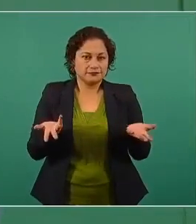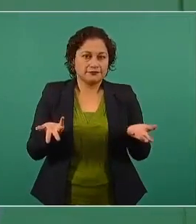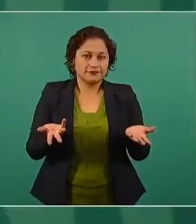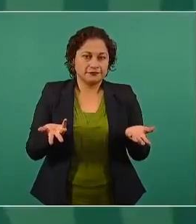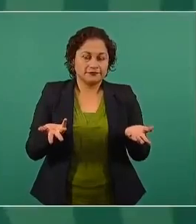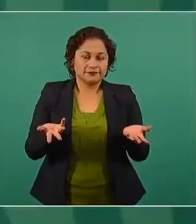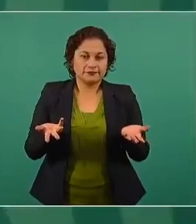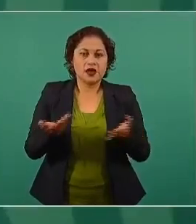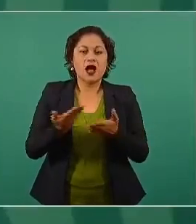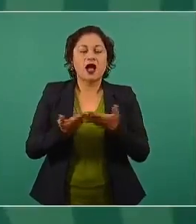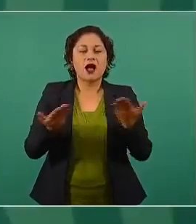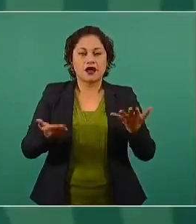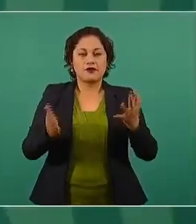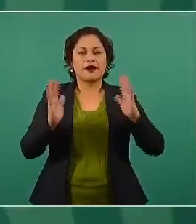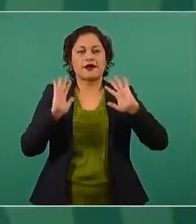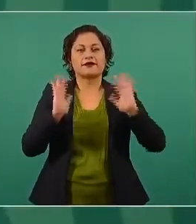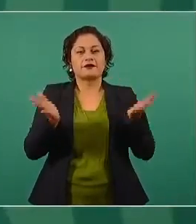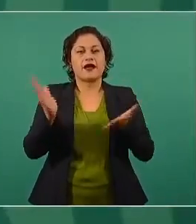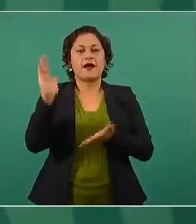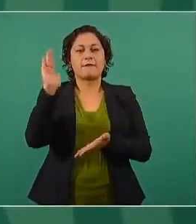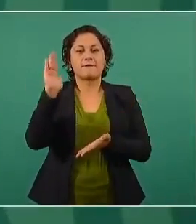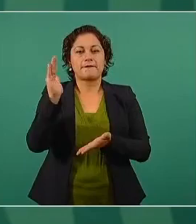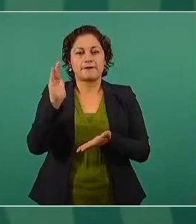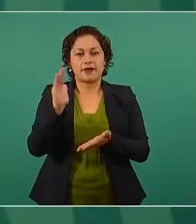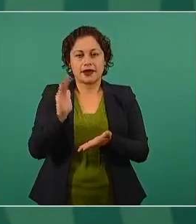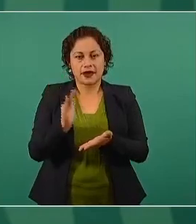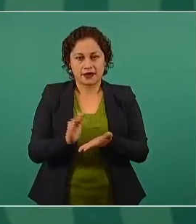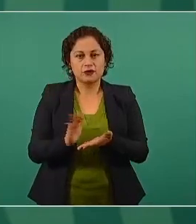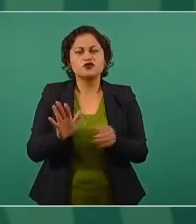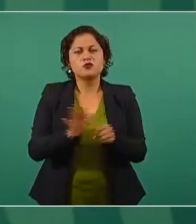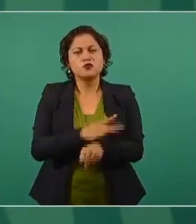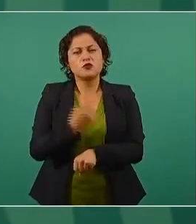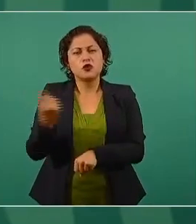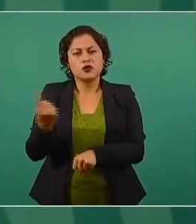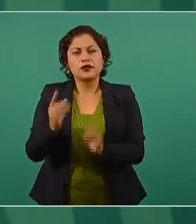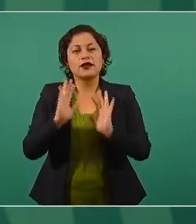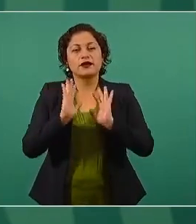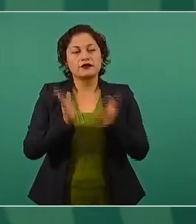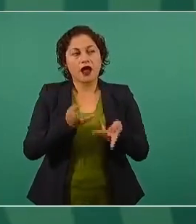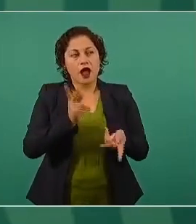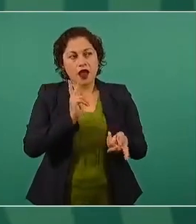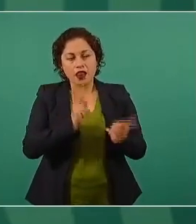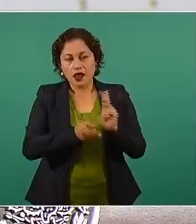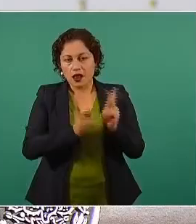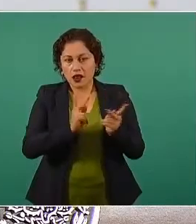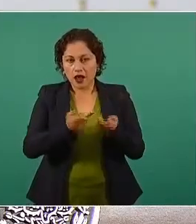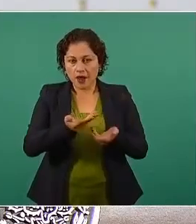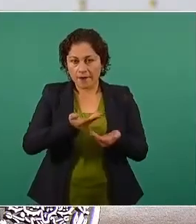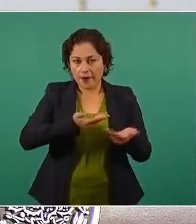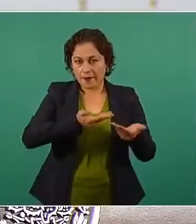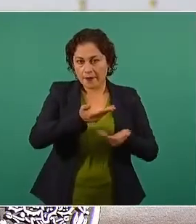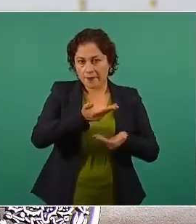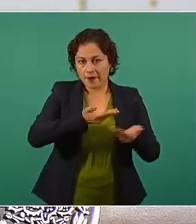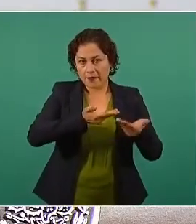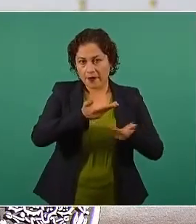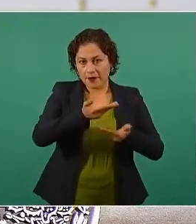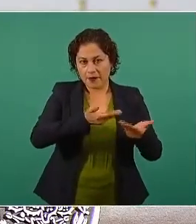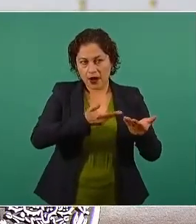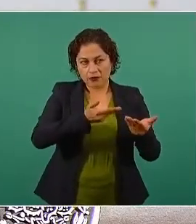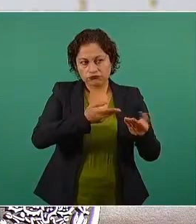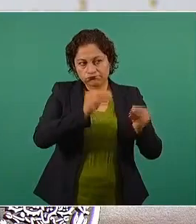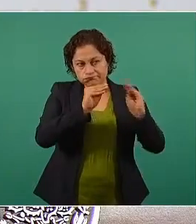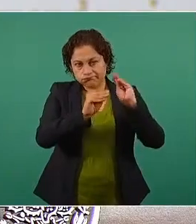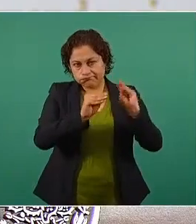ha bajado, porque estamos llevando a cabo ya iniciamos un plan